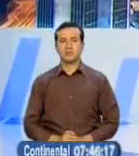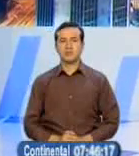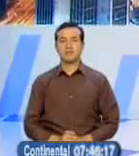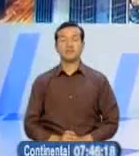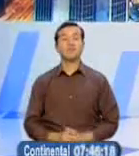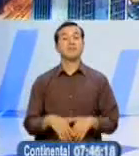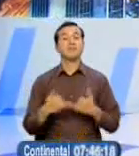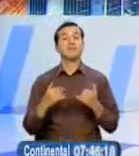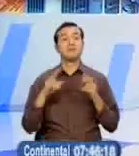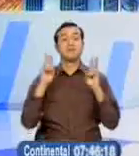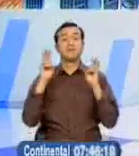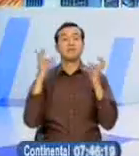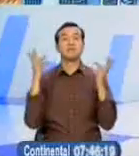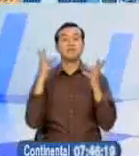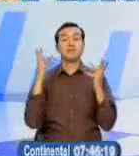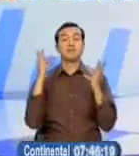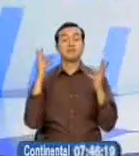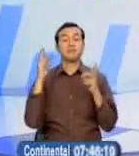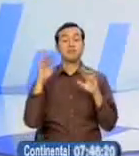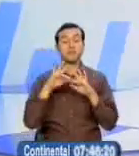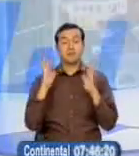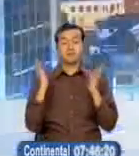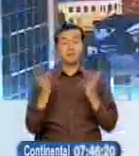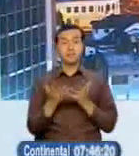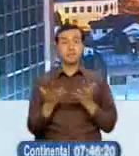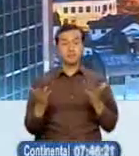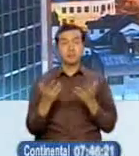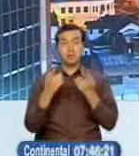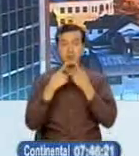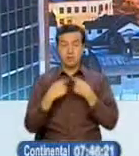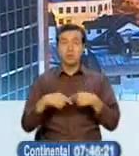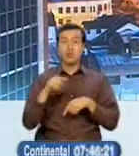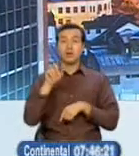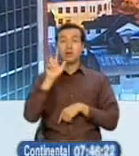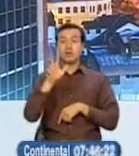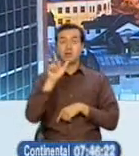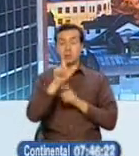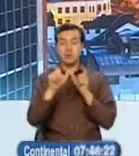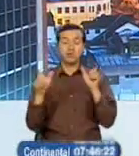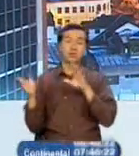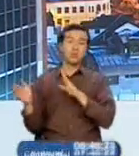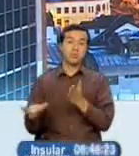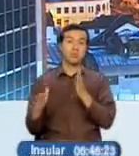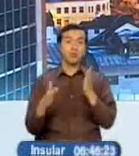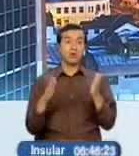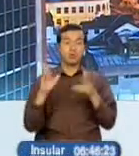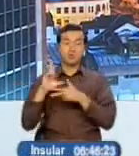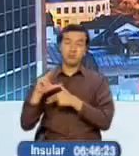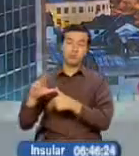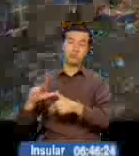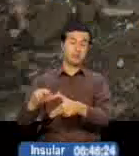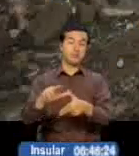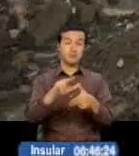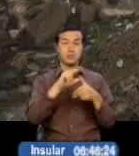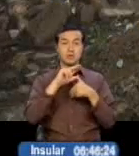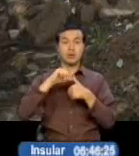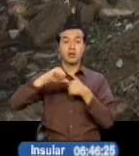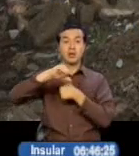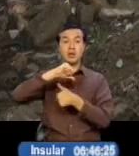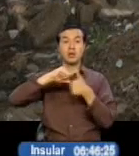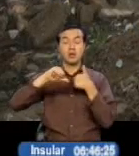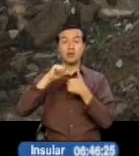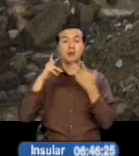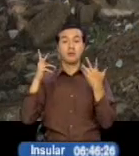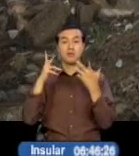Y es momento de revisar qué pasa en el resto del planeta. Le contamos que a 3 asciende el número de muertos por el paso del huracán Matthew en el Caribe. El